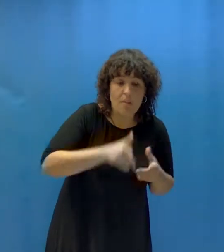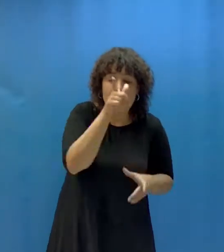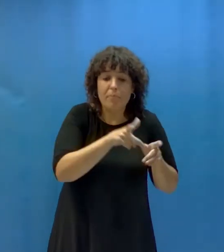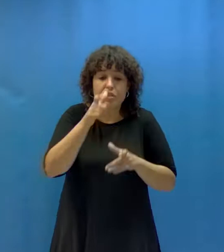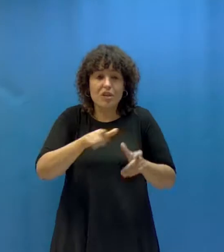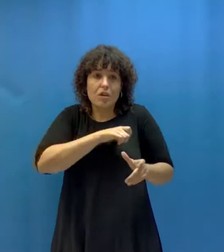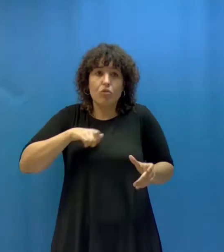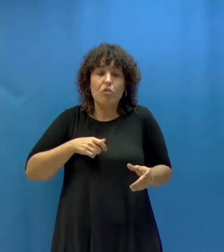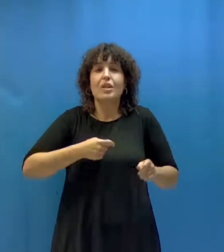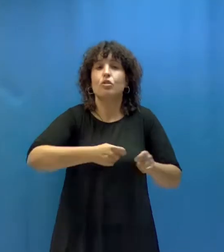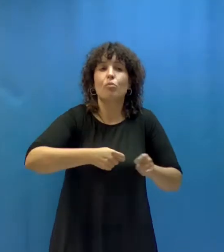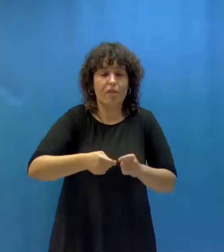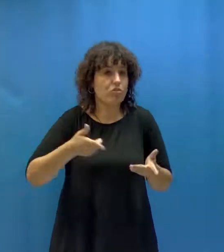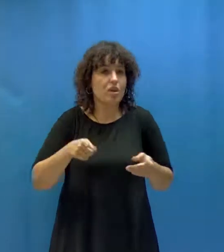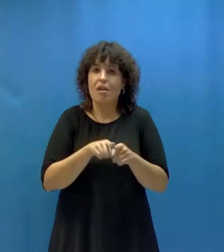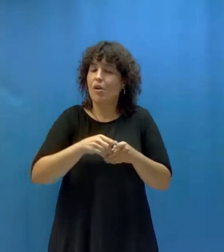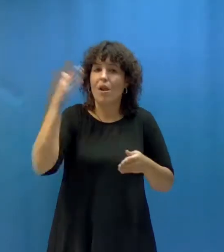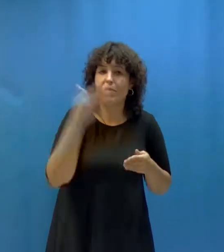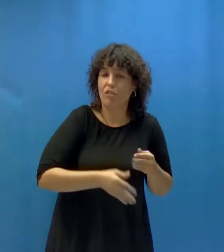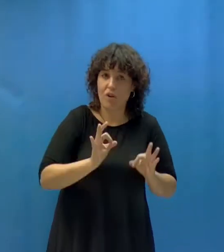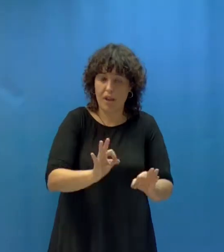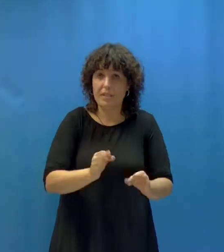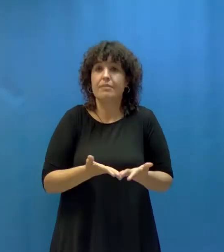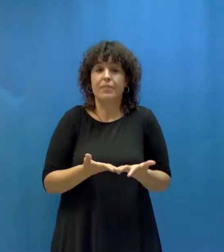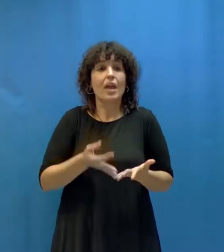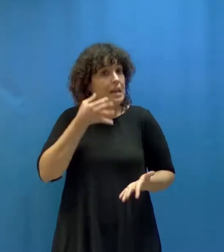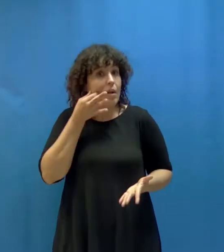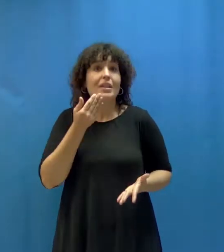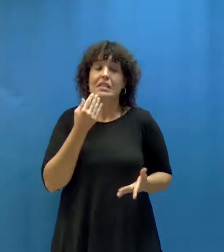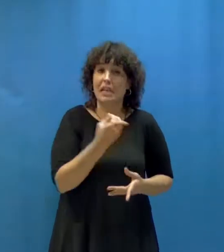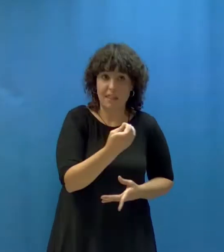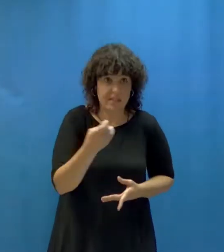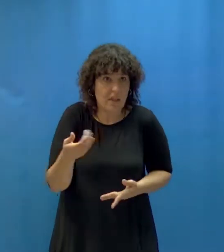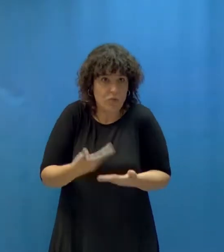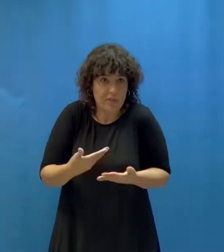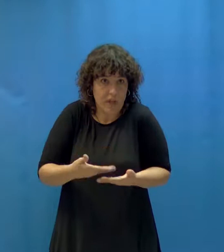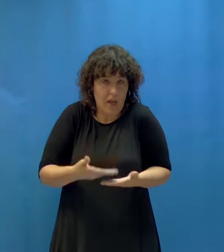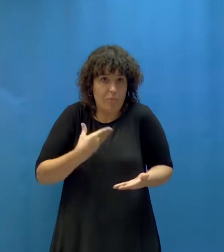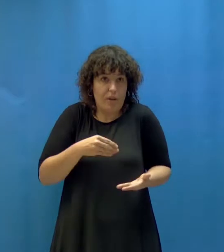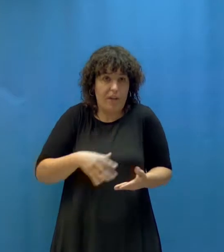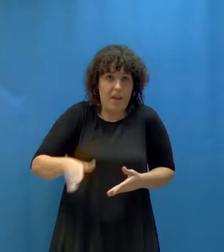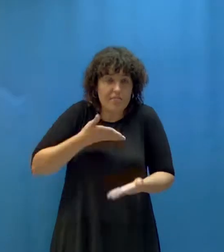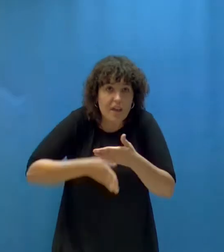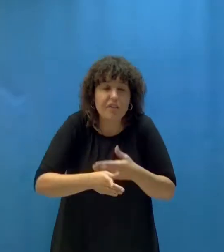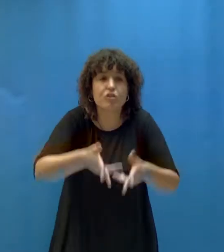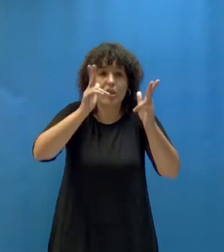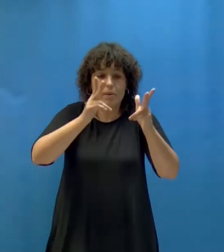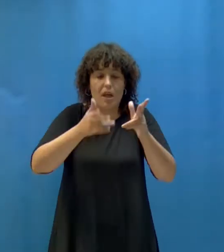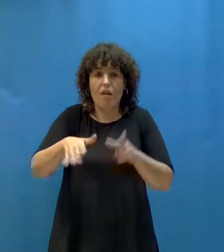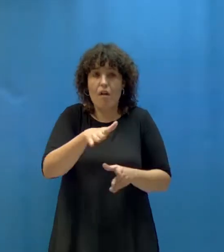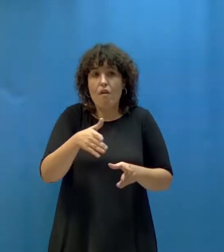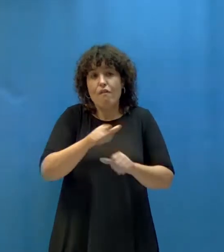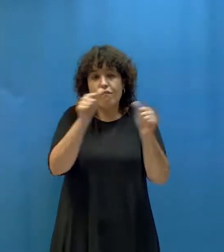y profesionales. Y si bien es cierto que si se justifica la necesidad de disponer acceso libre de forma permanente, se les